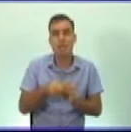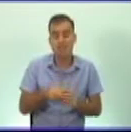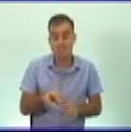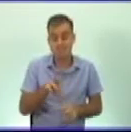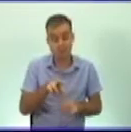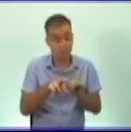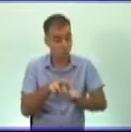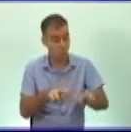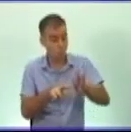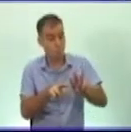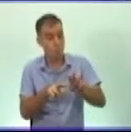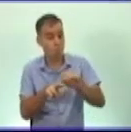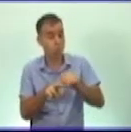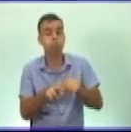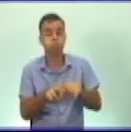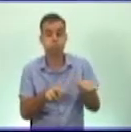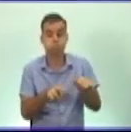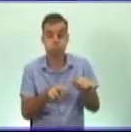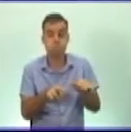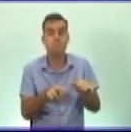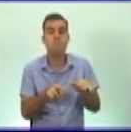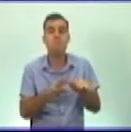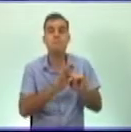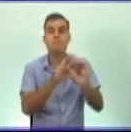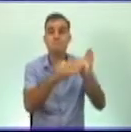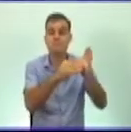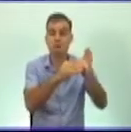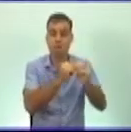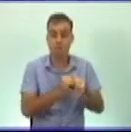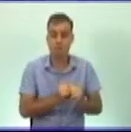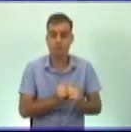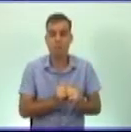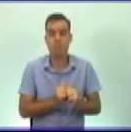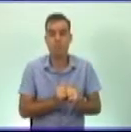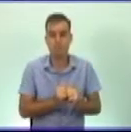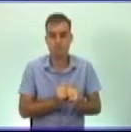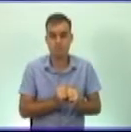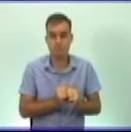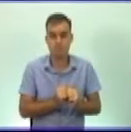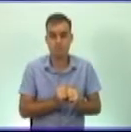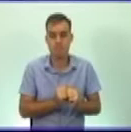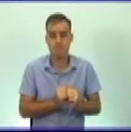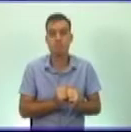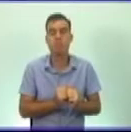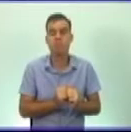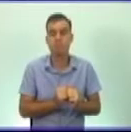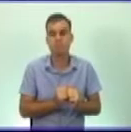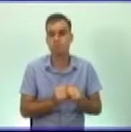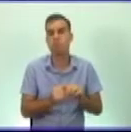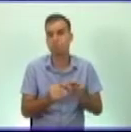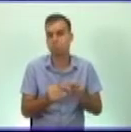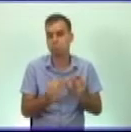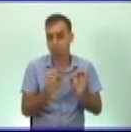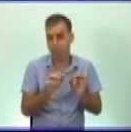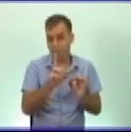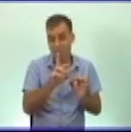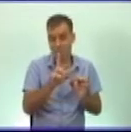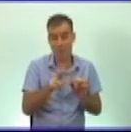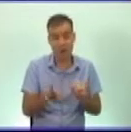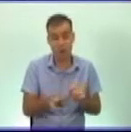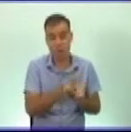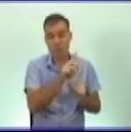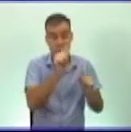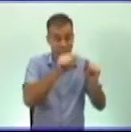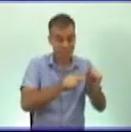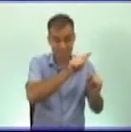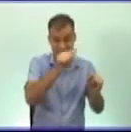cubo sería 1000. ¿Qué debemos hacer entonces? Extraer la raíz cúbica. Si extraemos la raíz